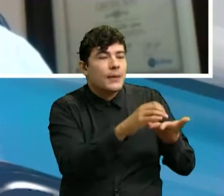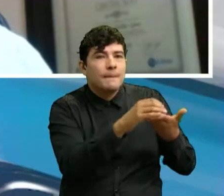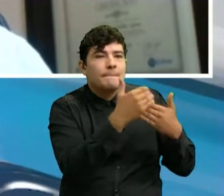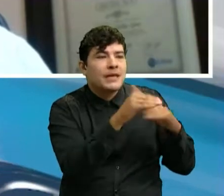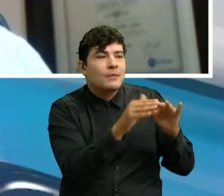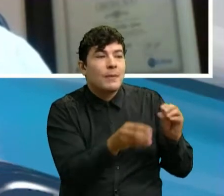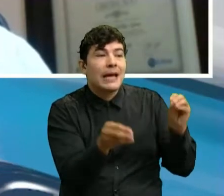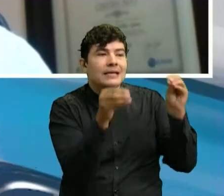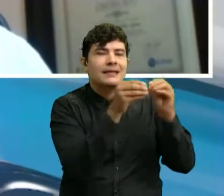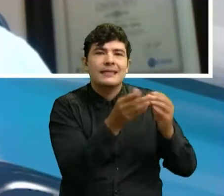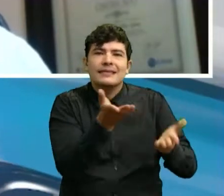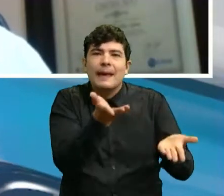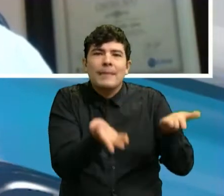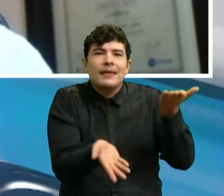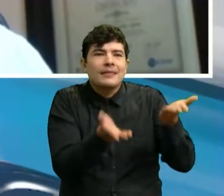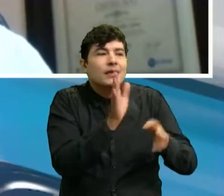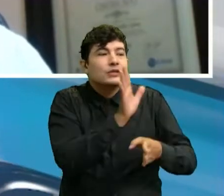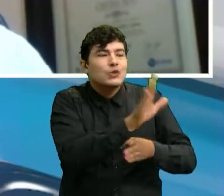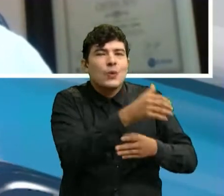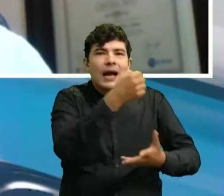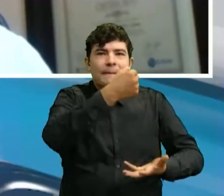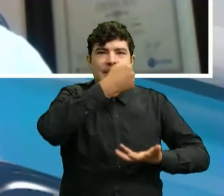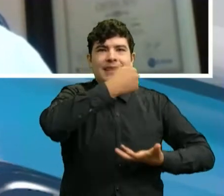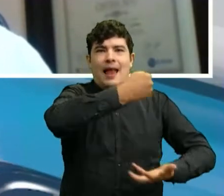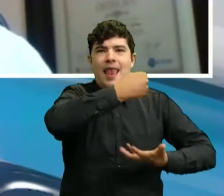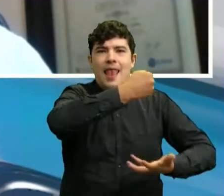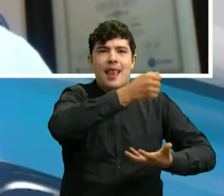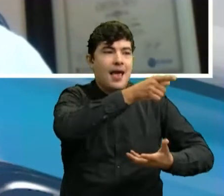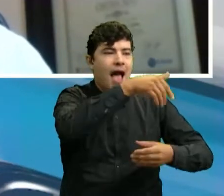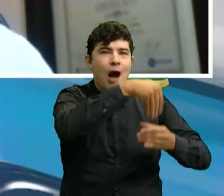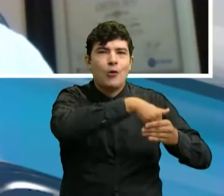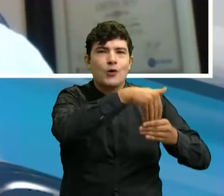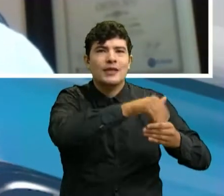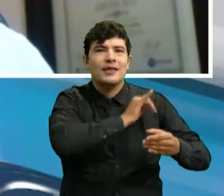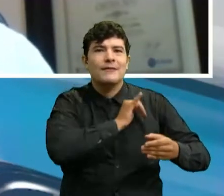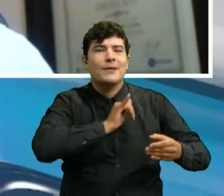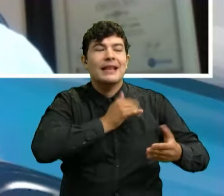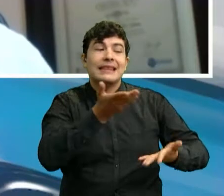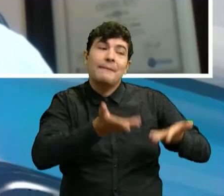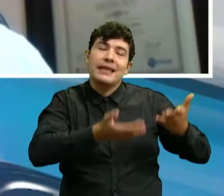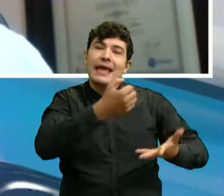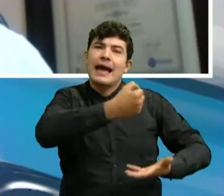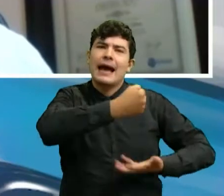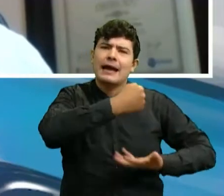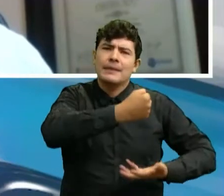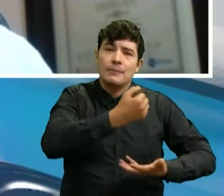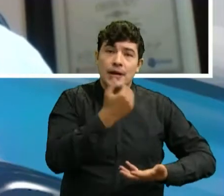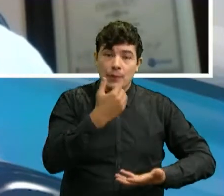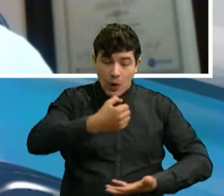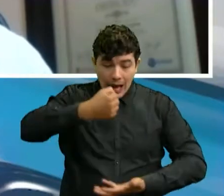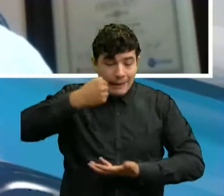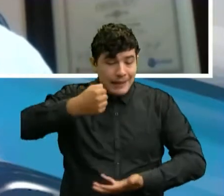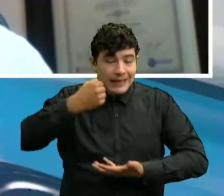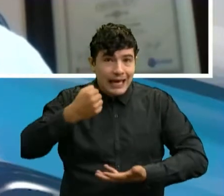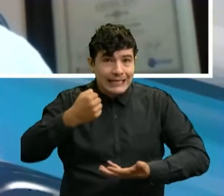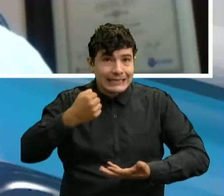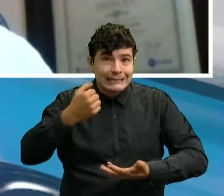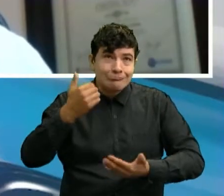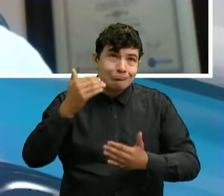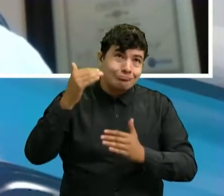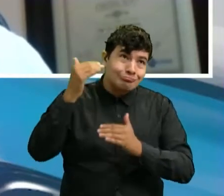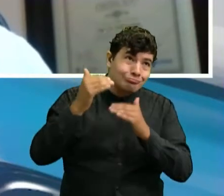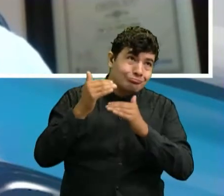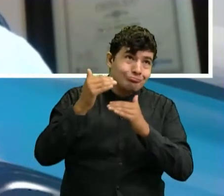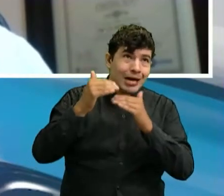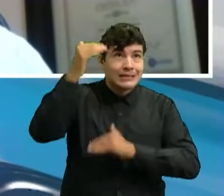del capital que tenga en la cuenta de ahorro individual. Si este capital no supera los 200,